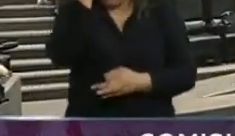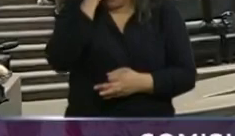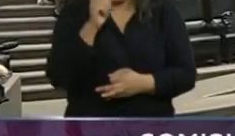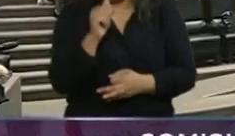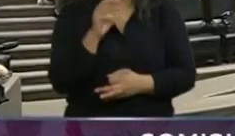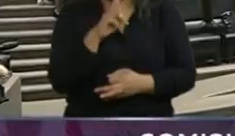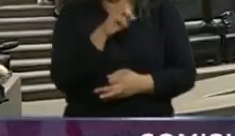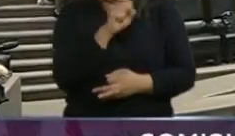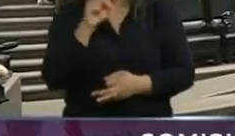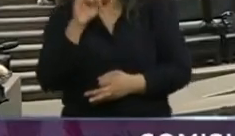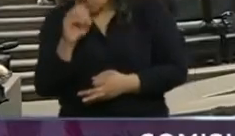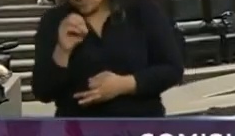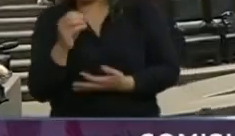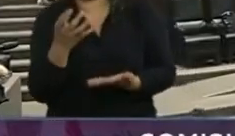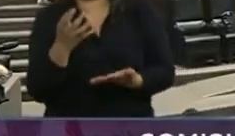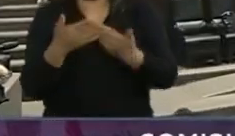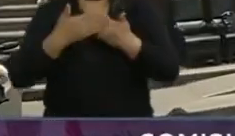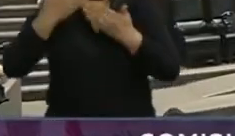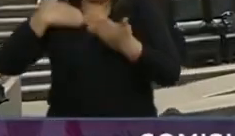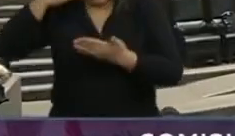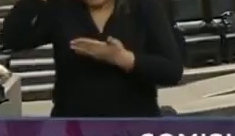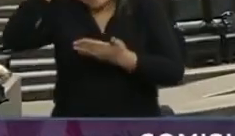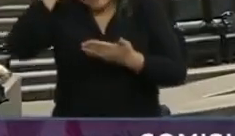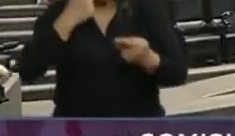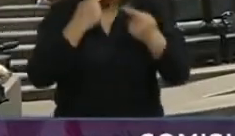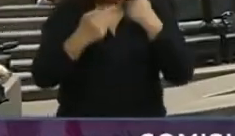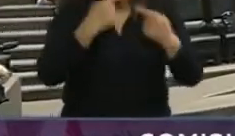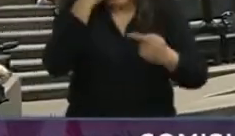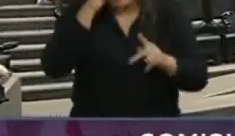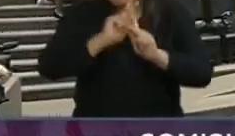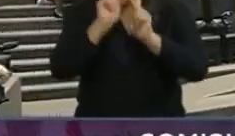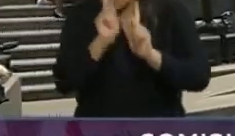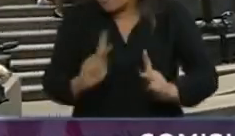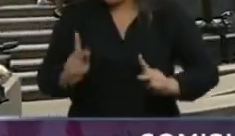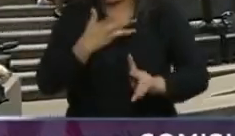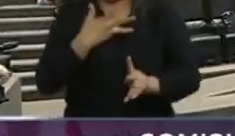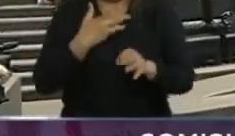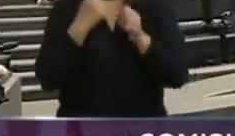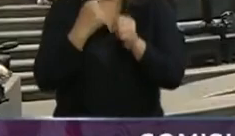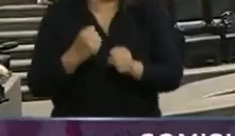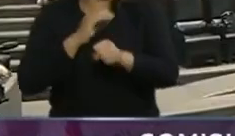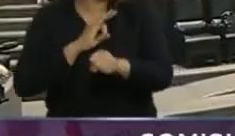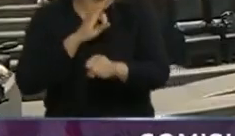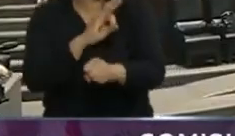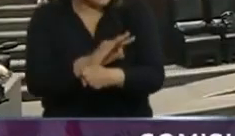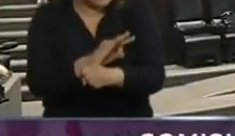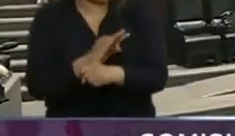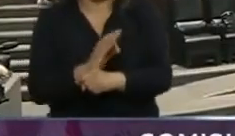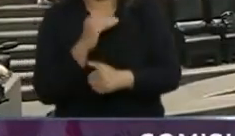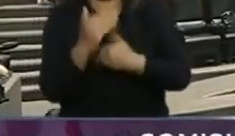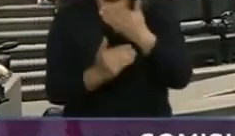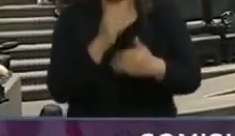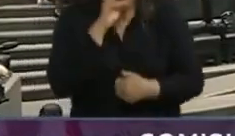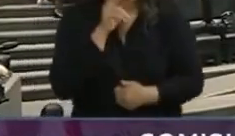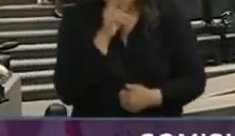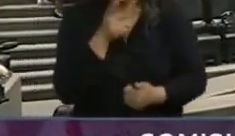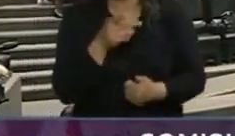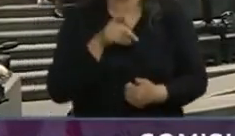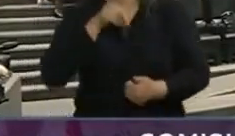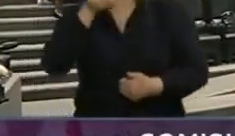desde los pactos que han dado paz y que han dado estabilidad y que han dado crecimiento y que han dado desarrollo, como los pactos